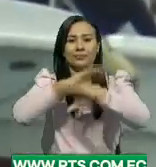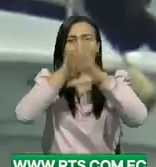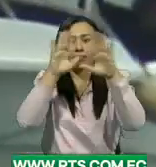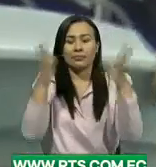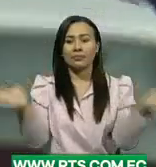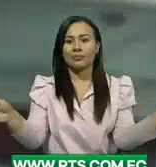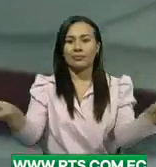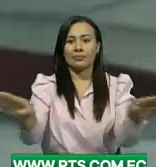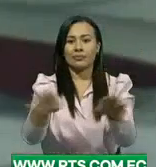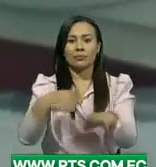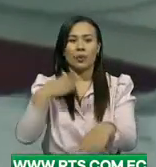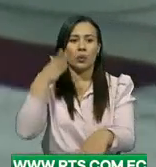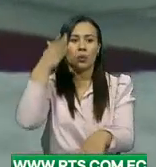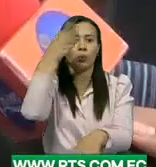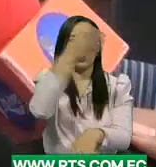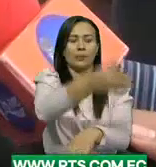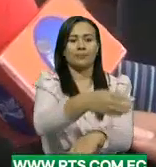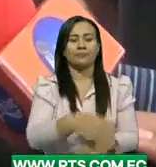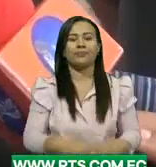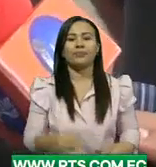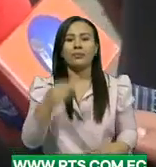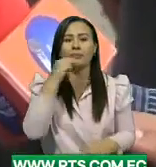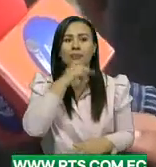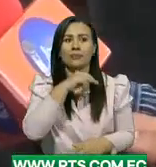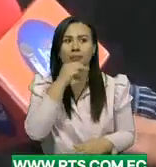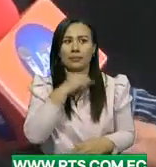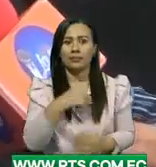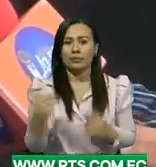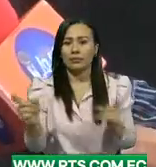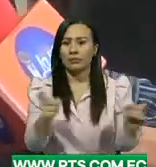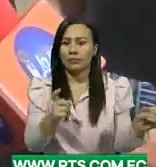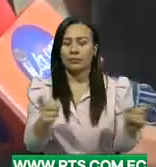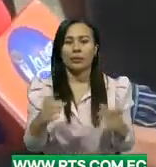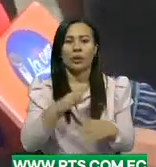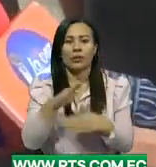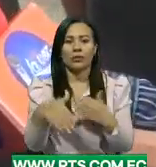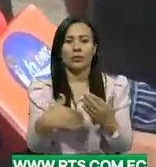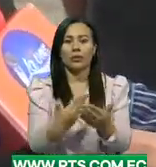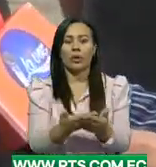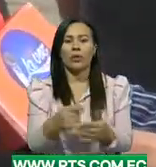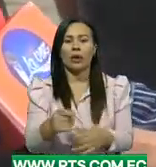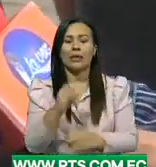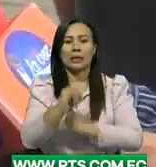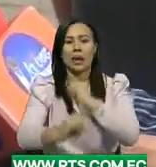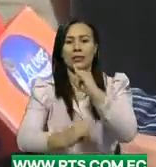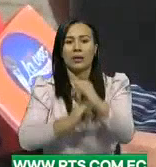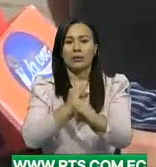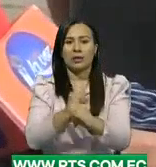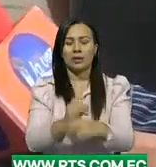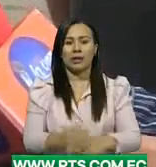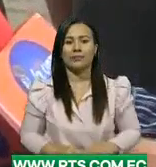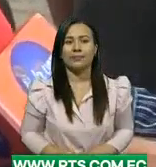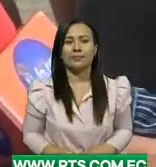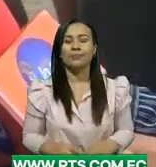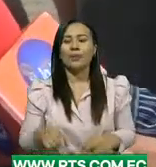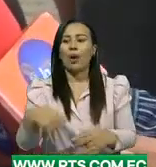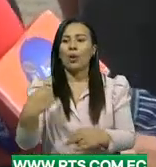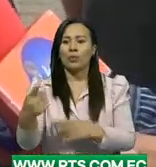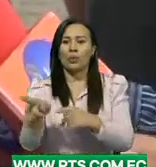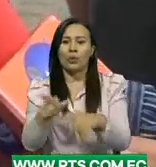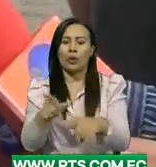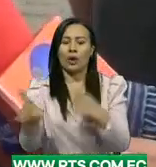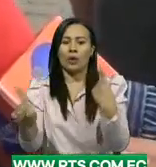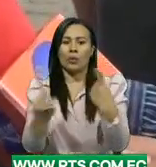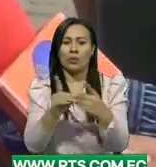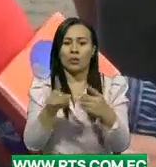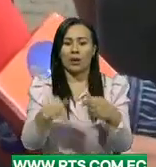las instalaciones del puerto de Manta. Una parte se encontró por el lado del muelle internacional y otra parte se encontró aquí en la